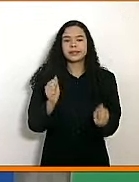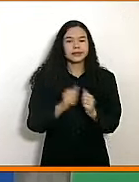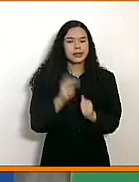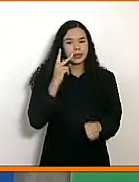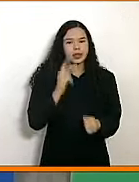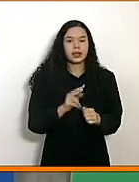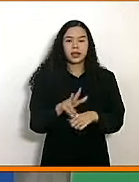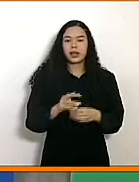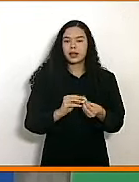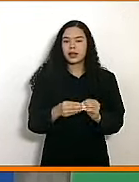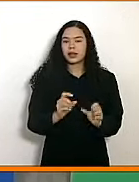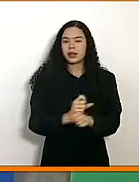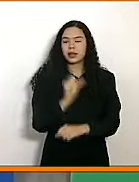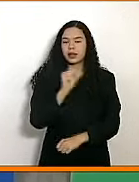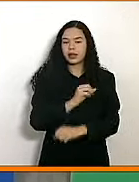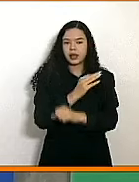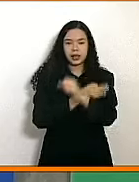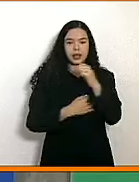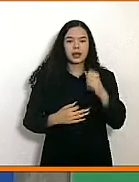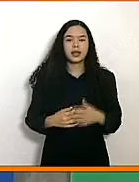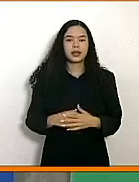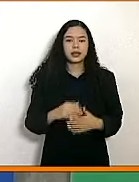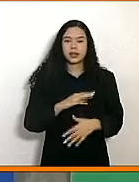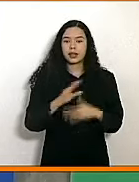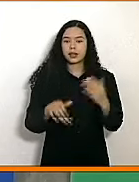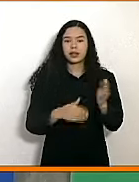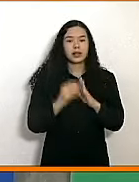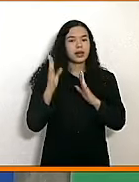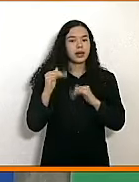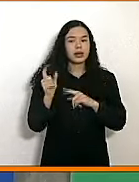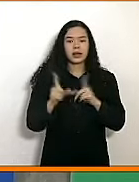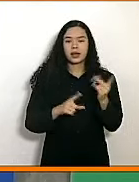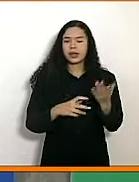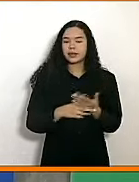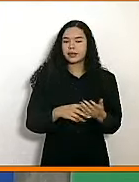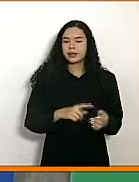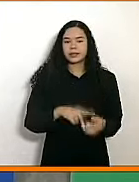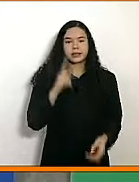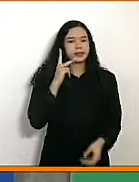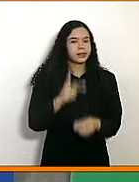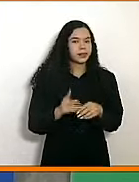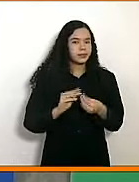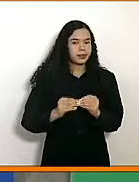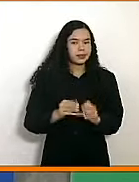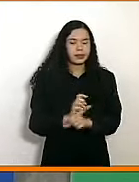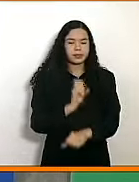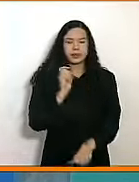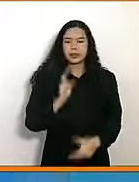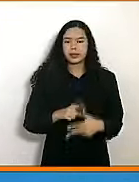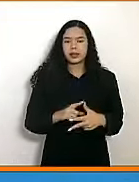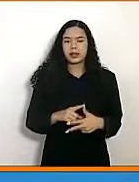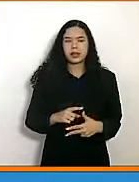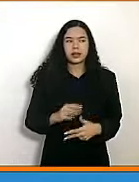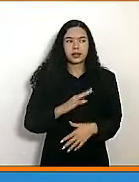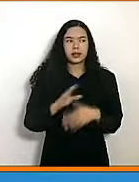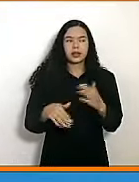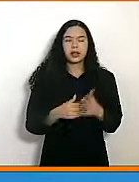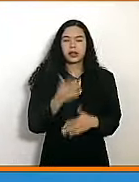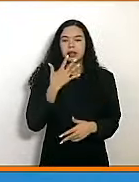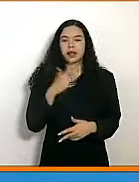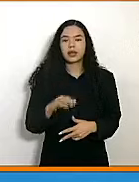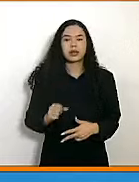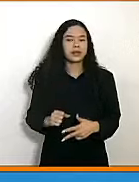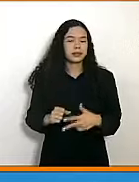números seleccionados para esta agradable tarde. Espero que estés listo para conocer el primer número ganador porque este es...